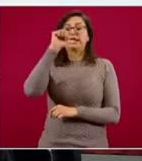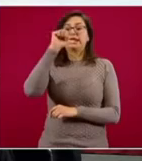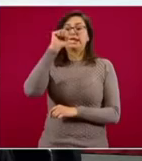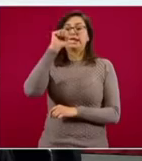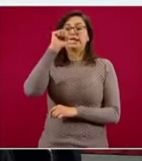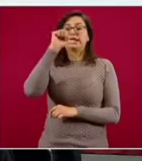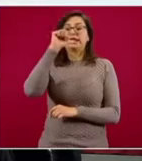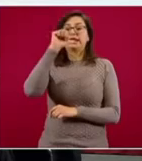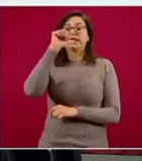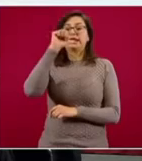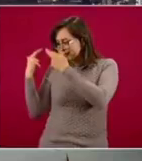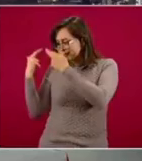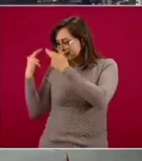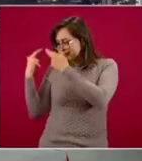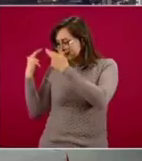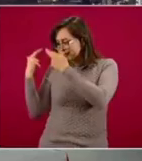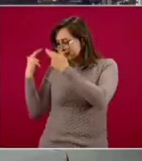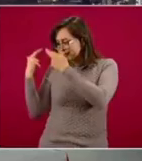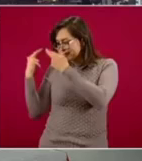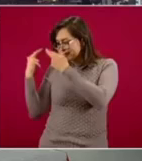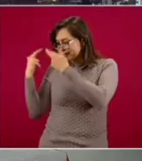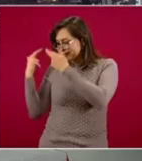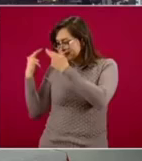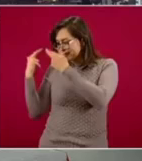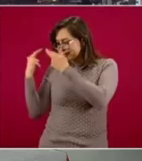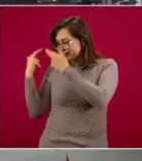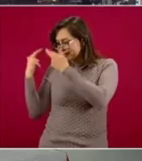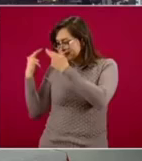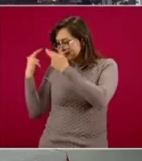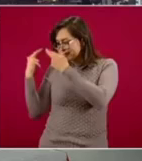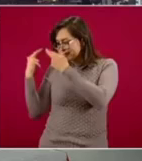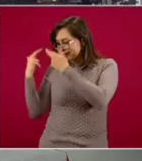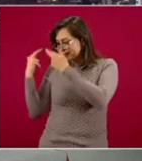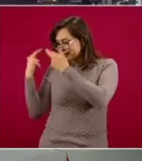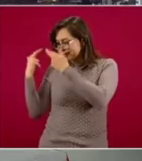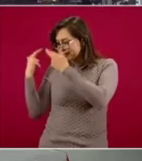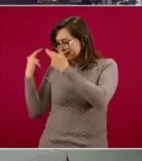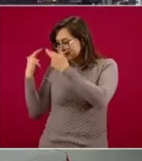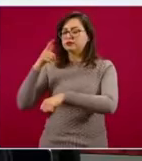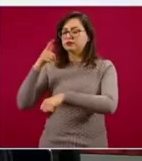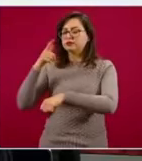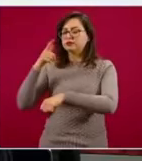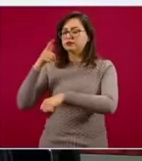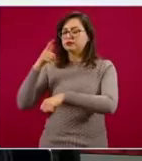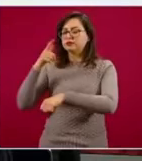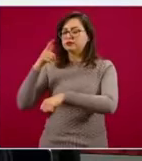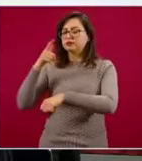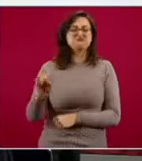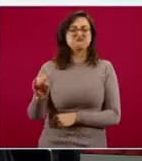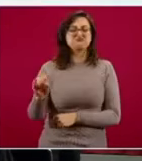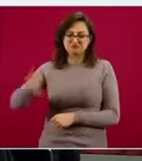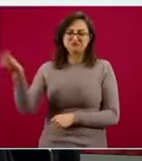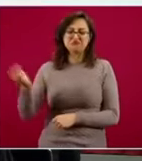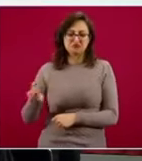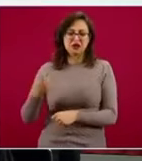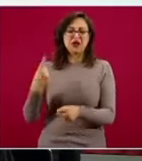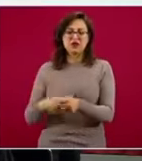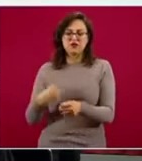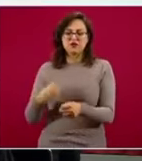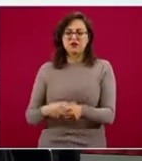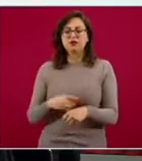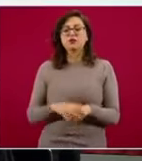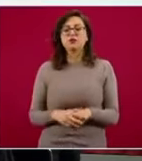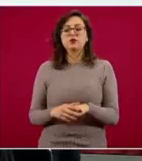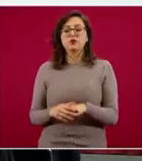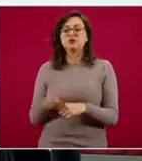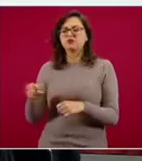jurisdicción sanitaria o en la entidad federativa, finalmente podemos también otorgarle la clasificación.